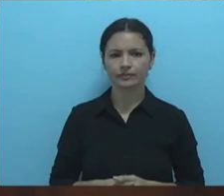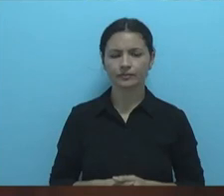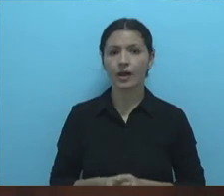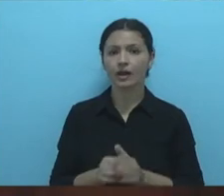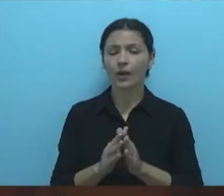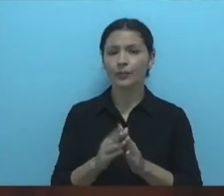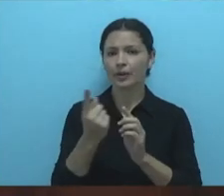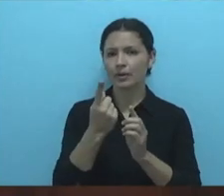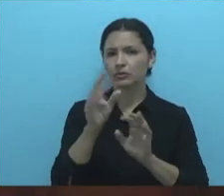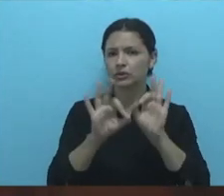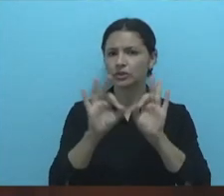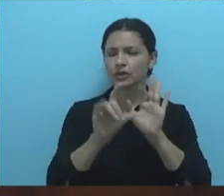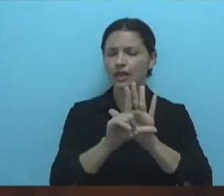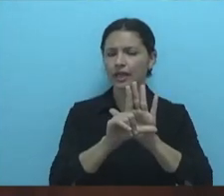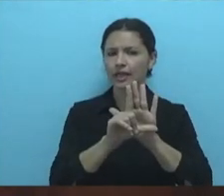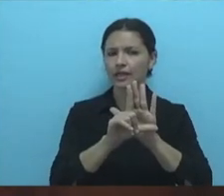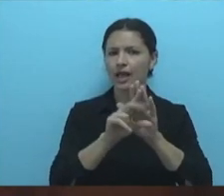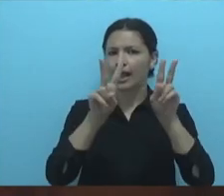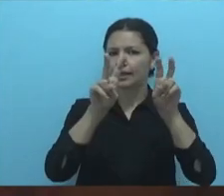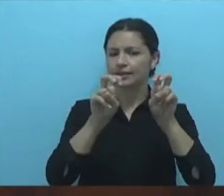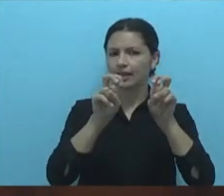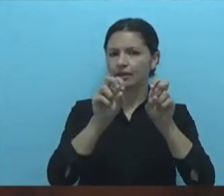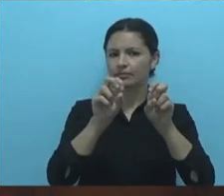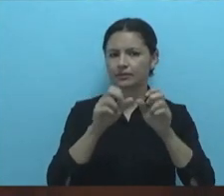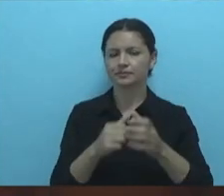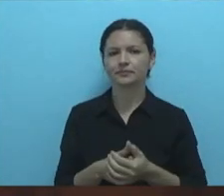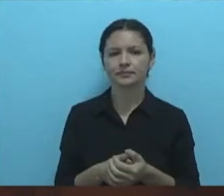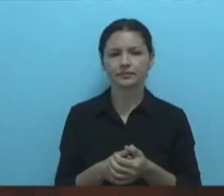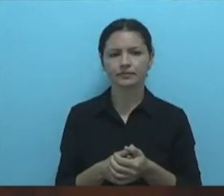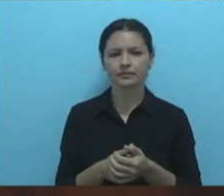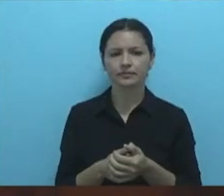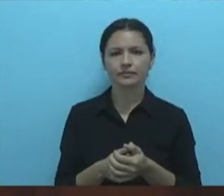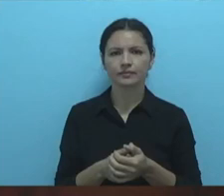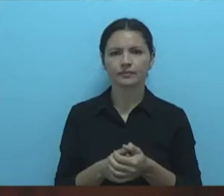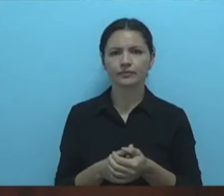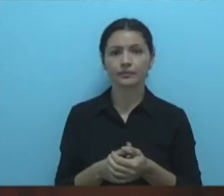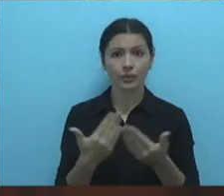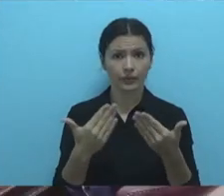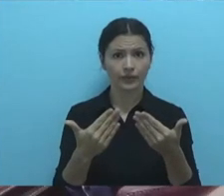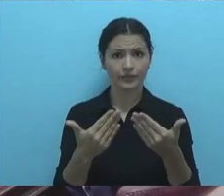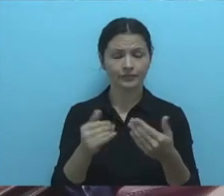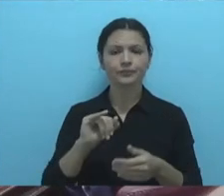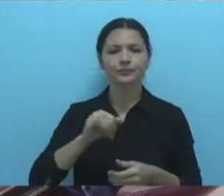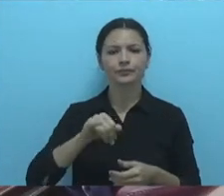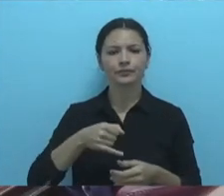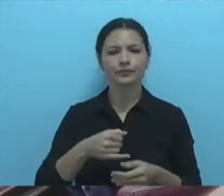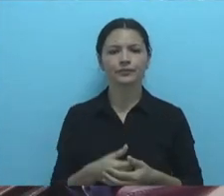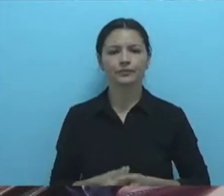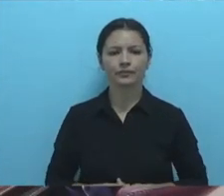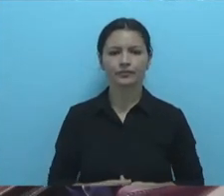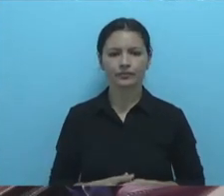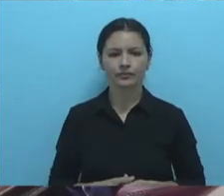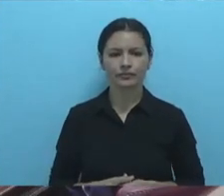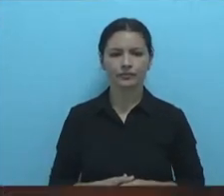tratar en primer lugar las preferencias acordadas para el día de la fecha a votación resulta aprobado